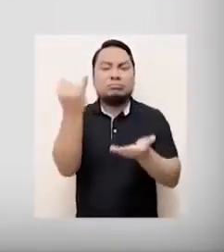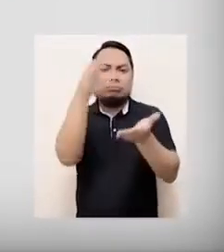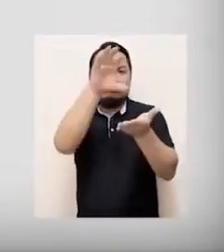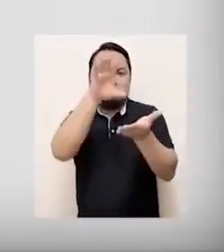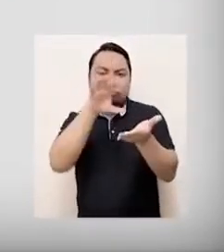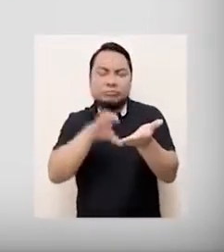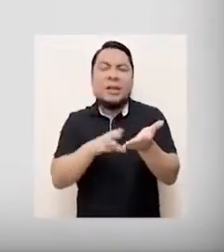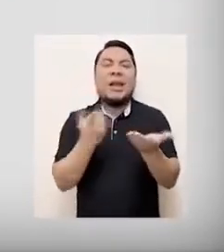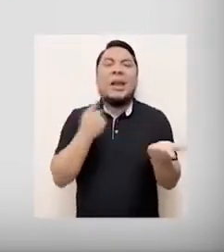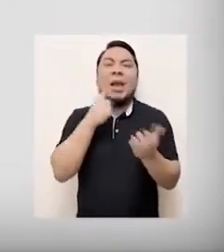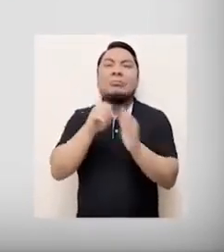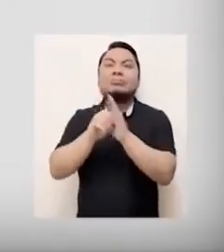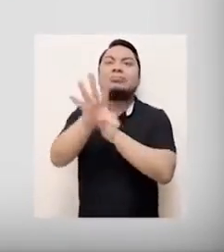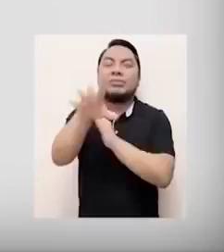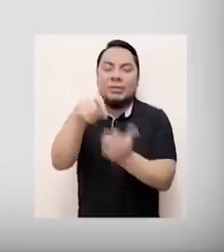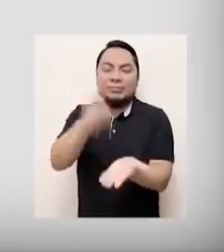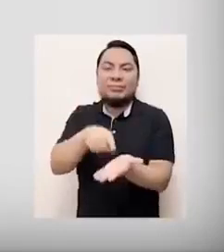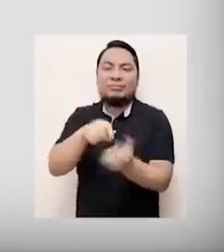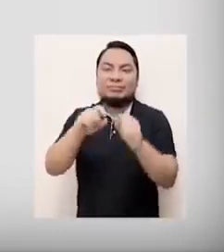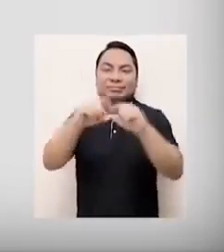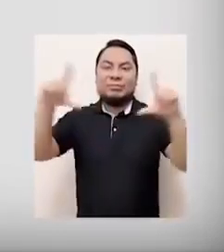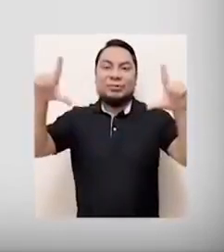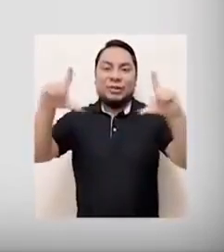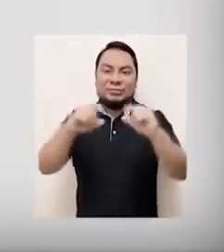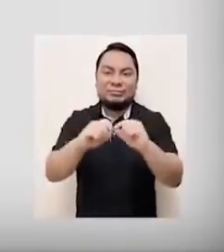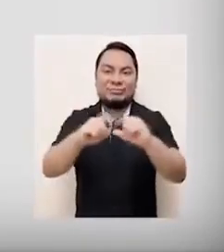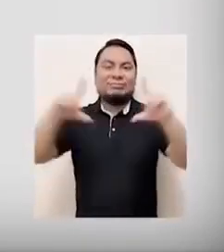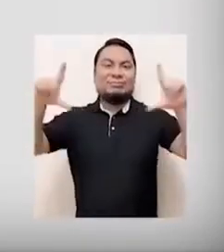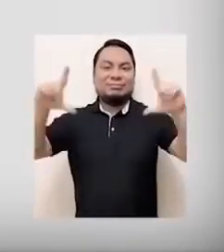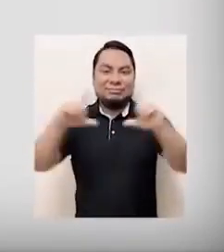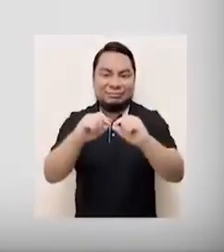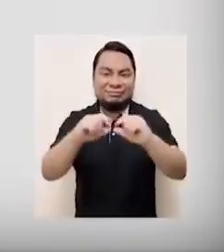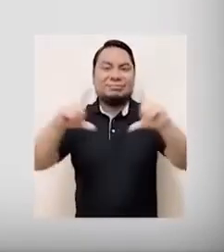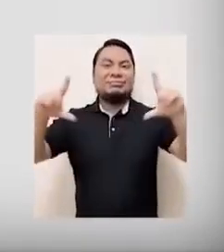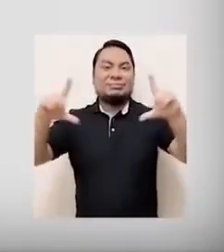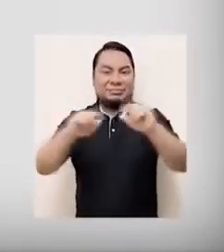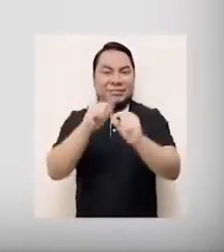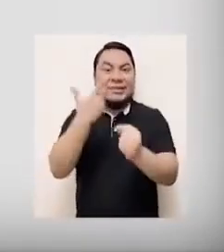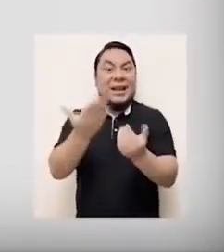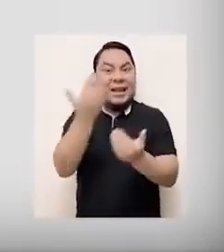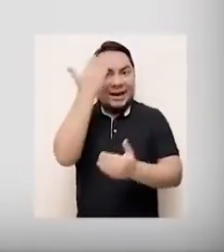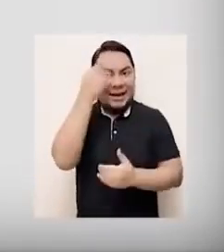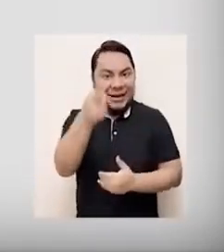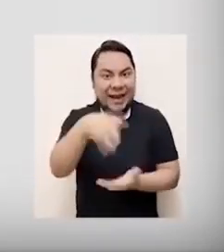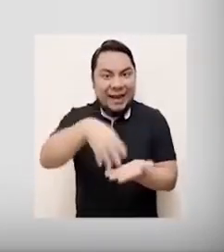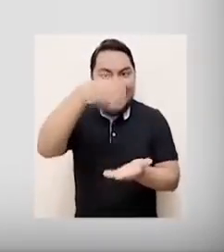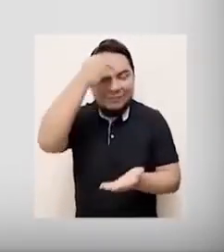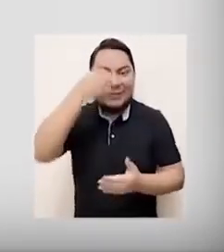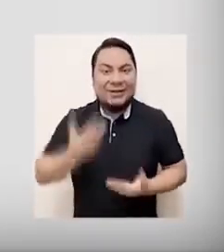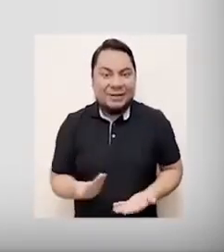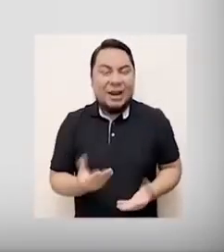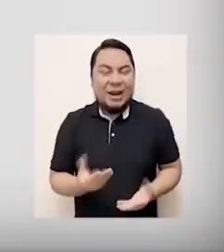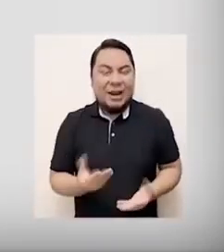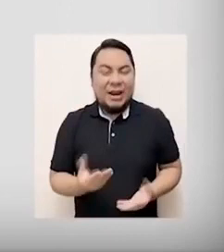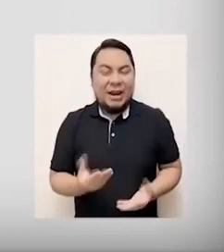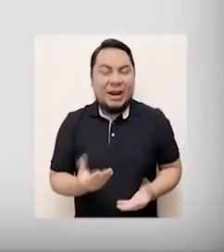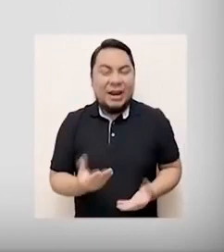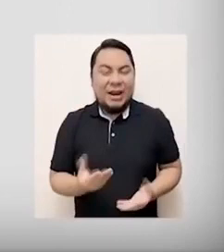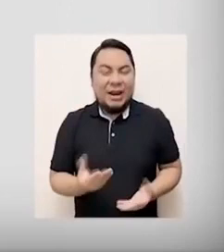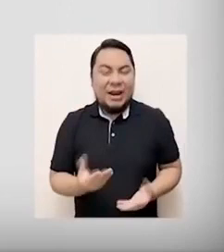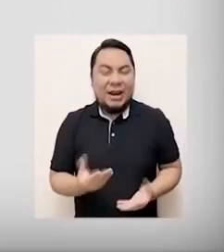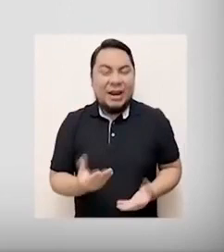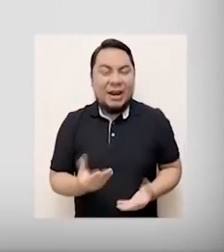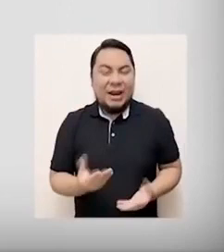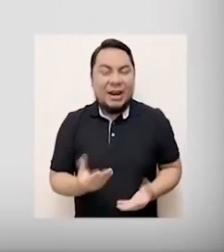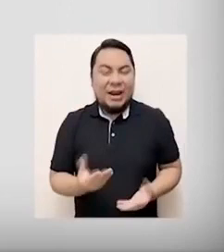diseño que contiene una diapositiva y después comenzará a editar una presentación y qué mejor forma de aprender si